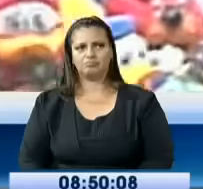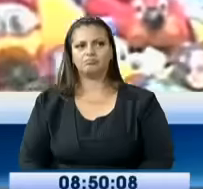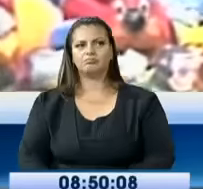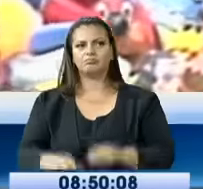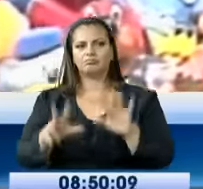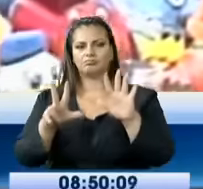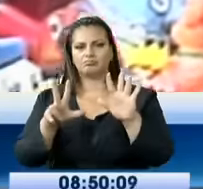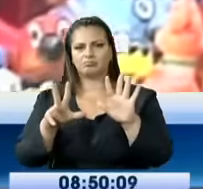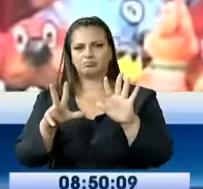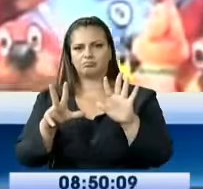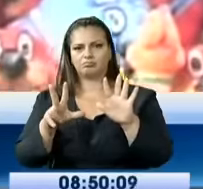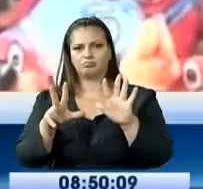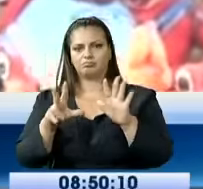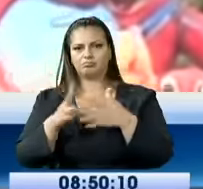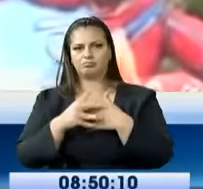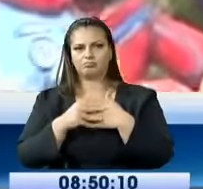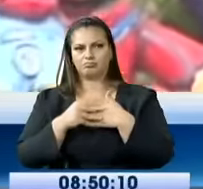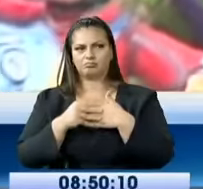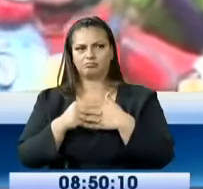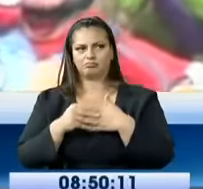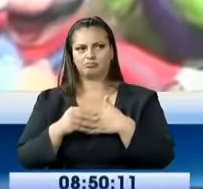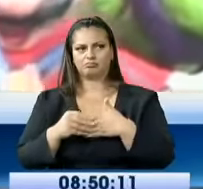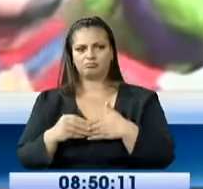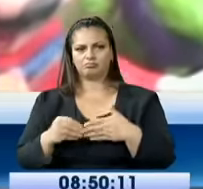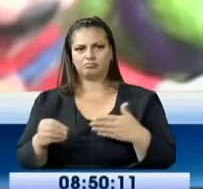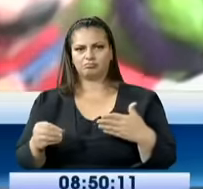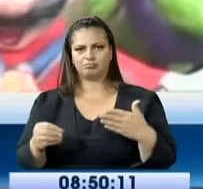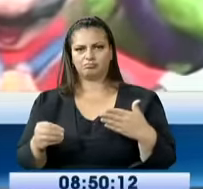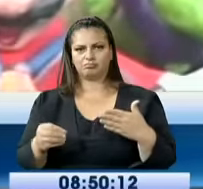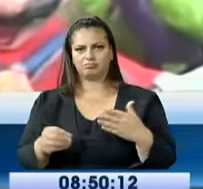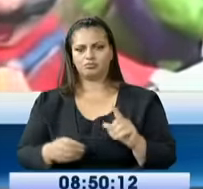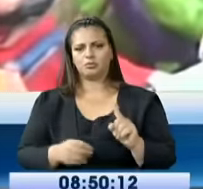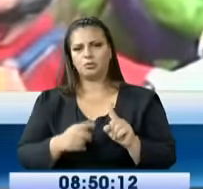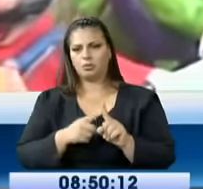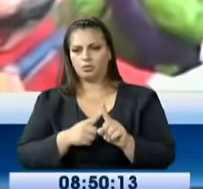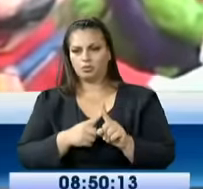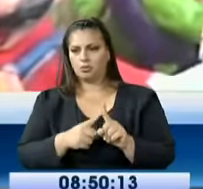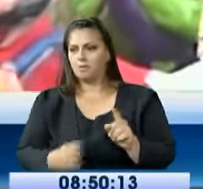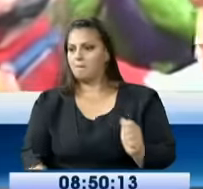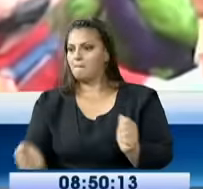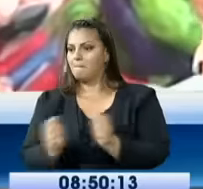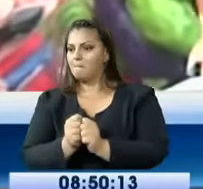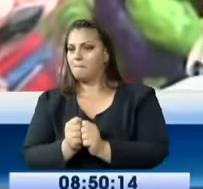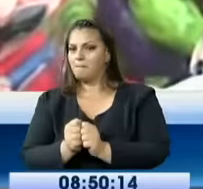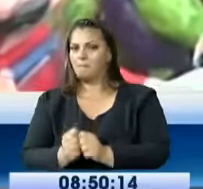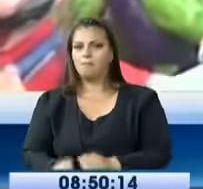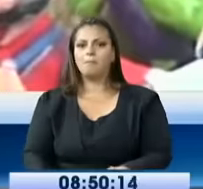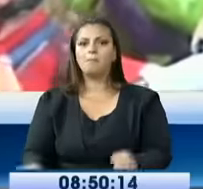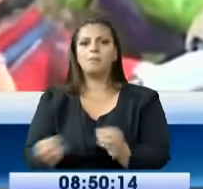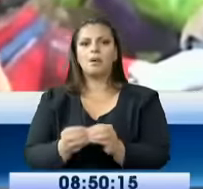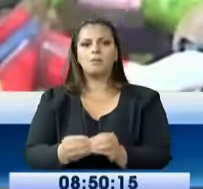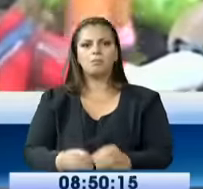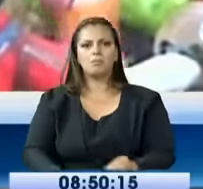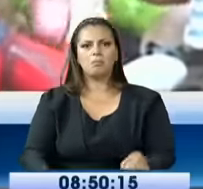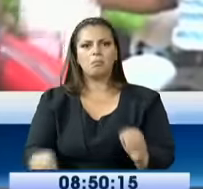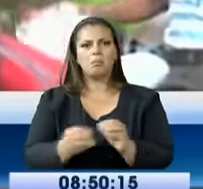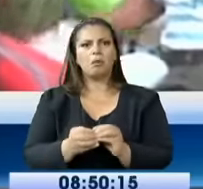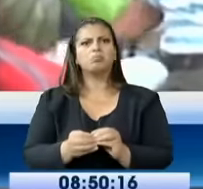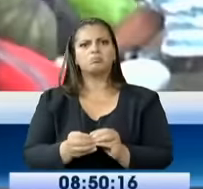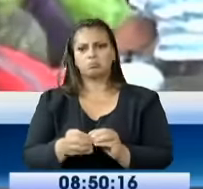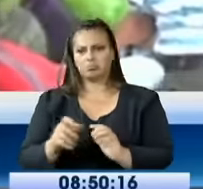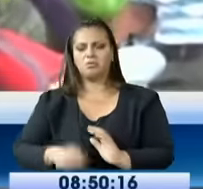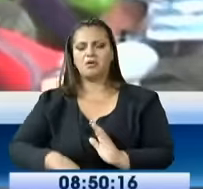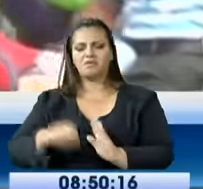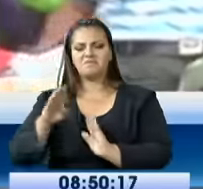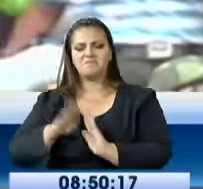$8, hasta $8 lo dejan, ¿no? ¿Verdad? Y si llevan más, una promoción, una rebaja. Hasta $8, miren. Yo lo veo un poquito grande, pero el precio está